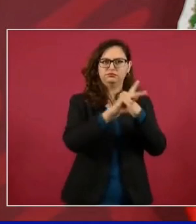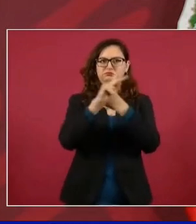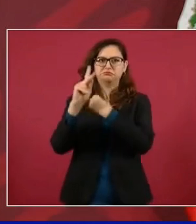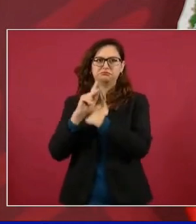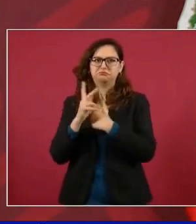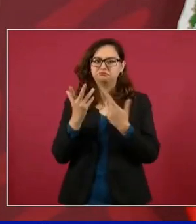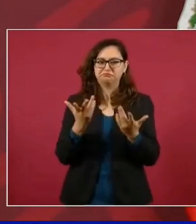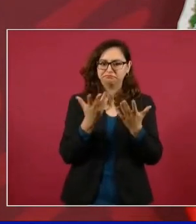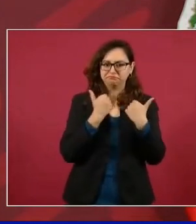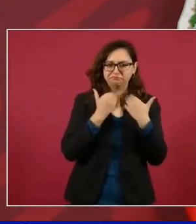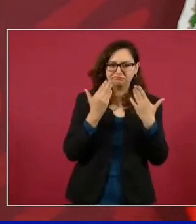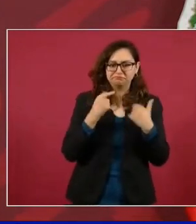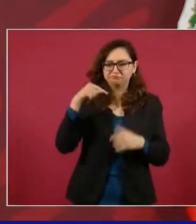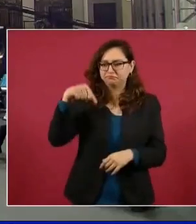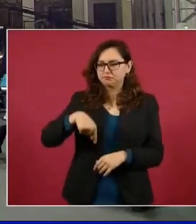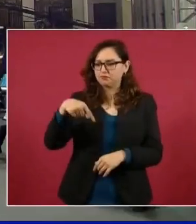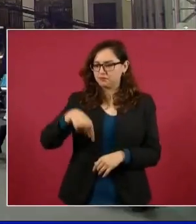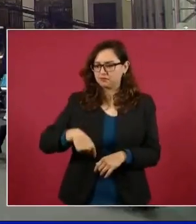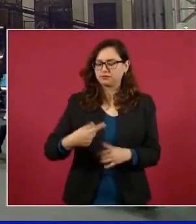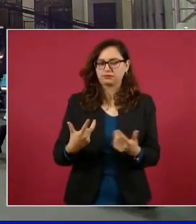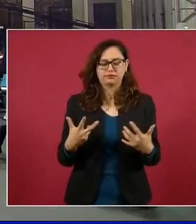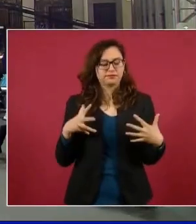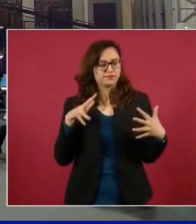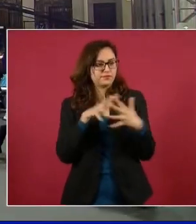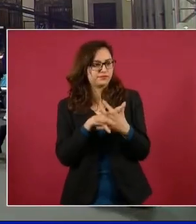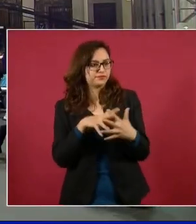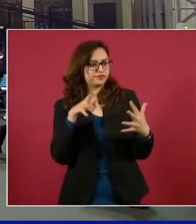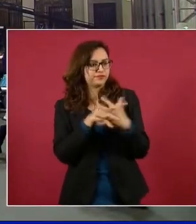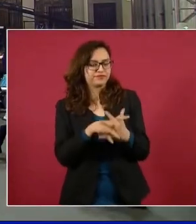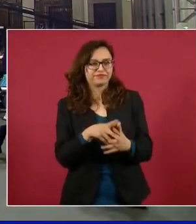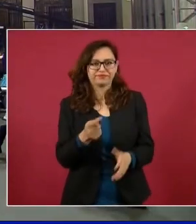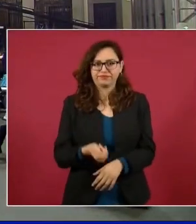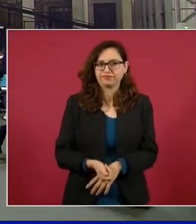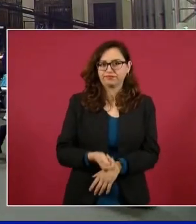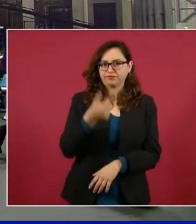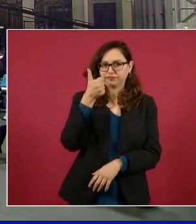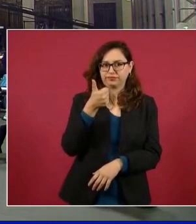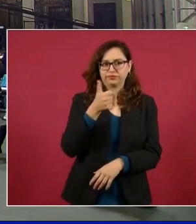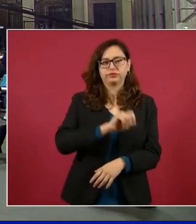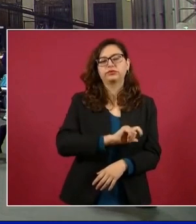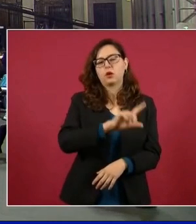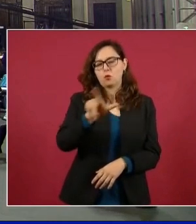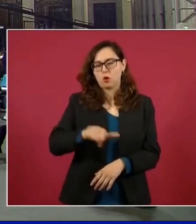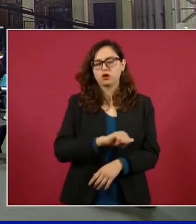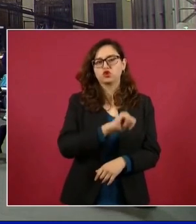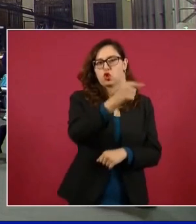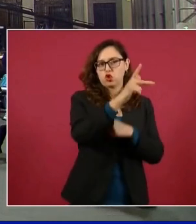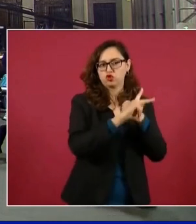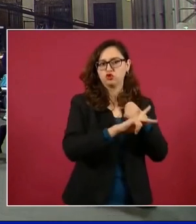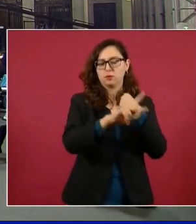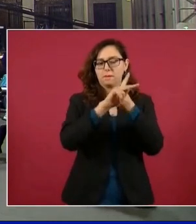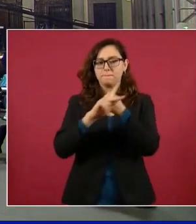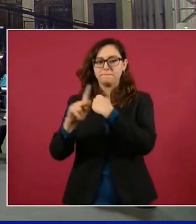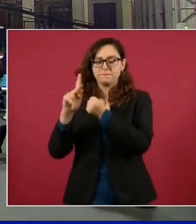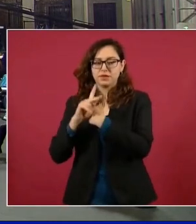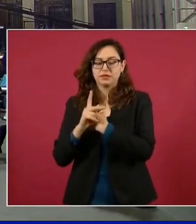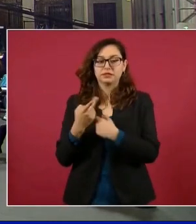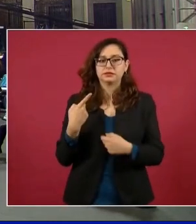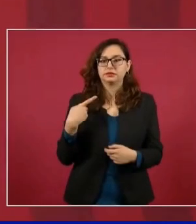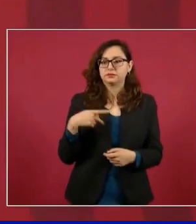profunda en lo social, sobre todo, en lo